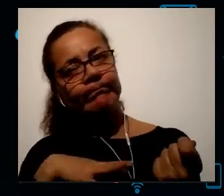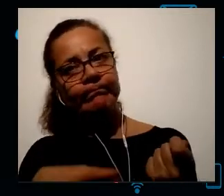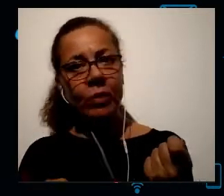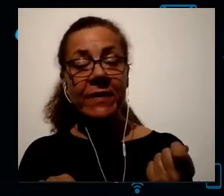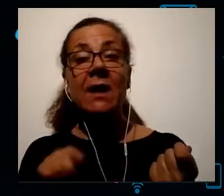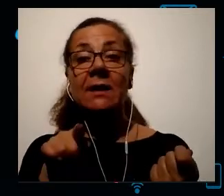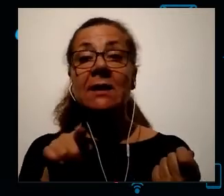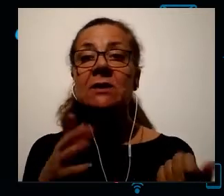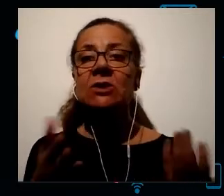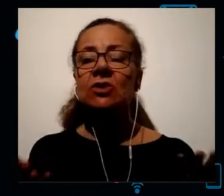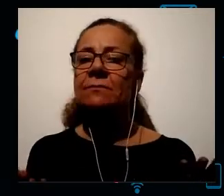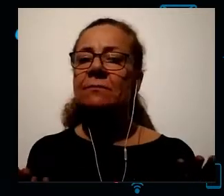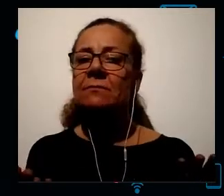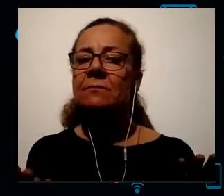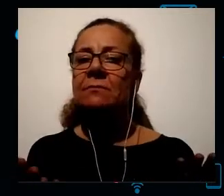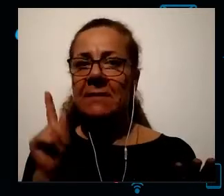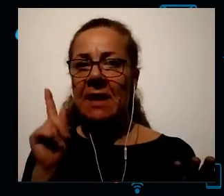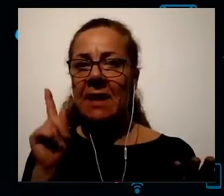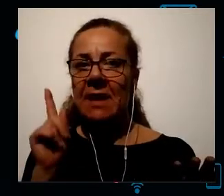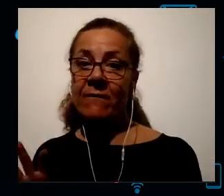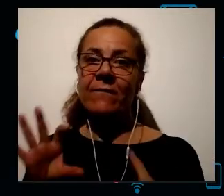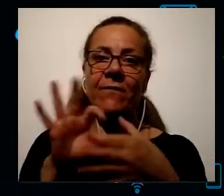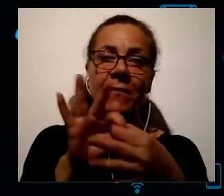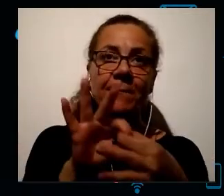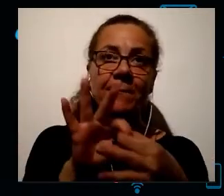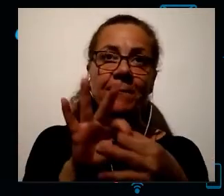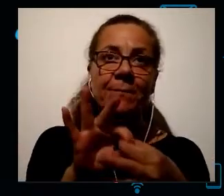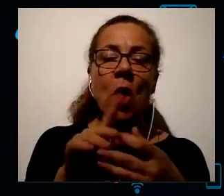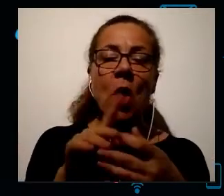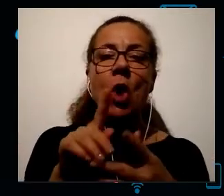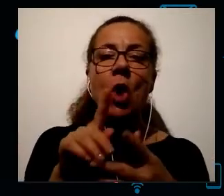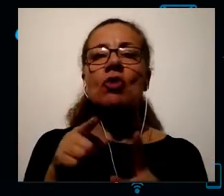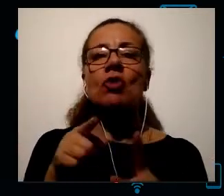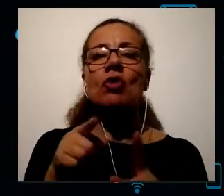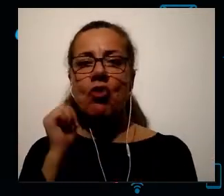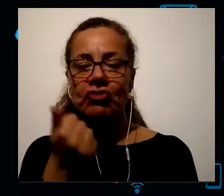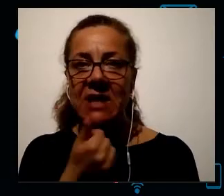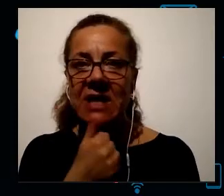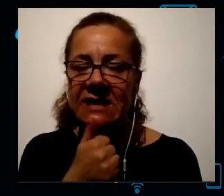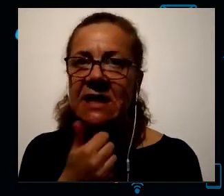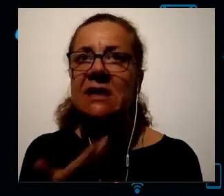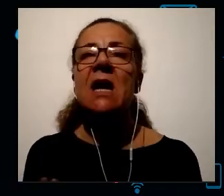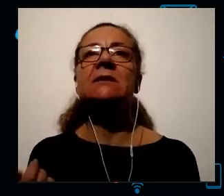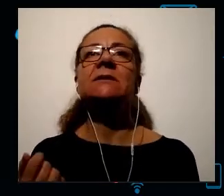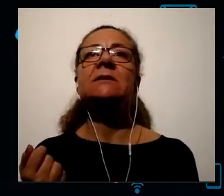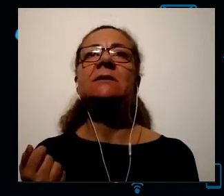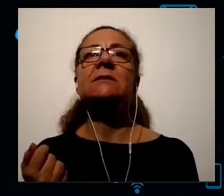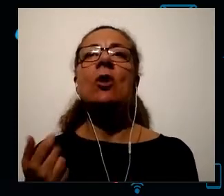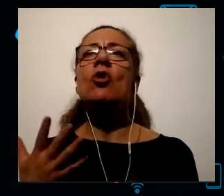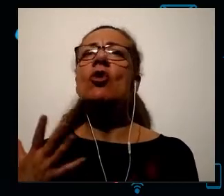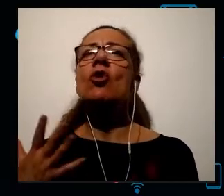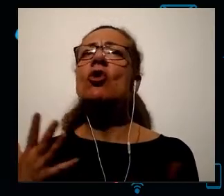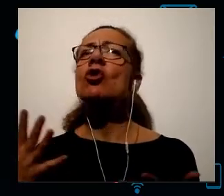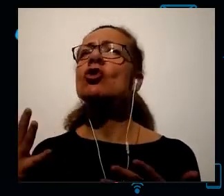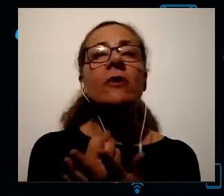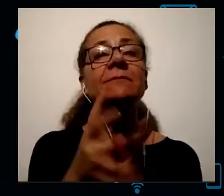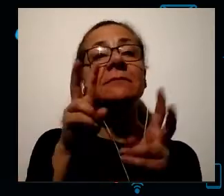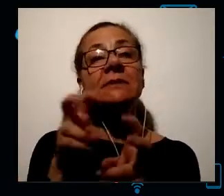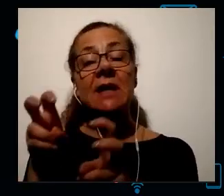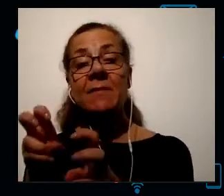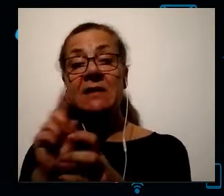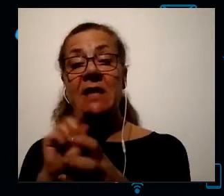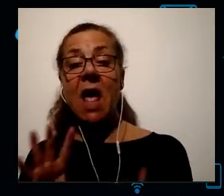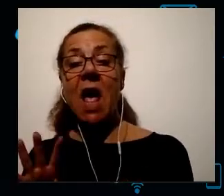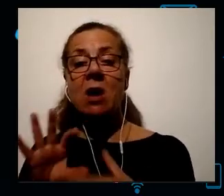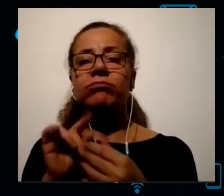eso por lo tanto es y luego tiene que ver con las contraste con el uso de contraseñas con él con todas las cuestiones que asociamos